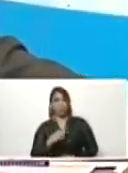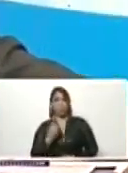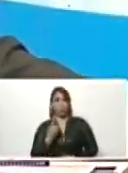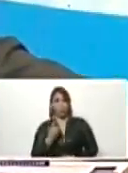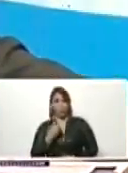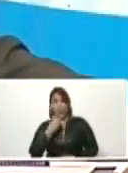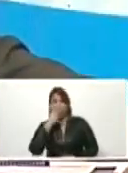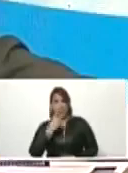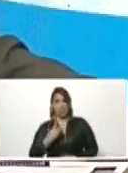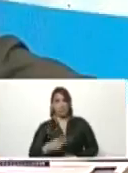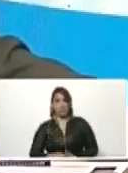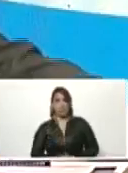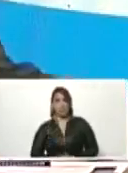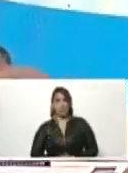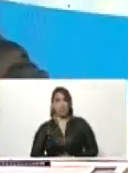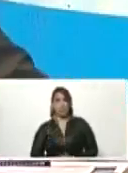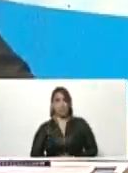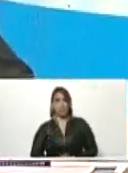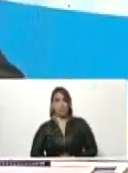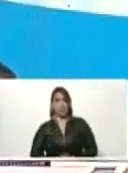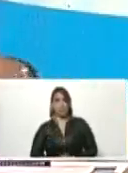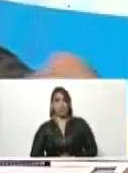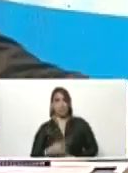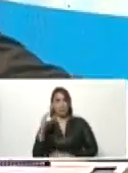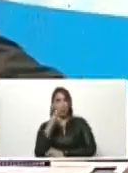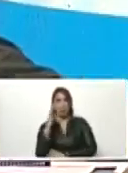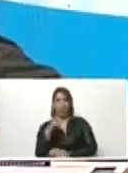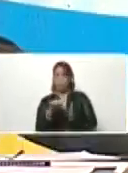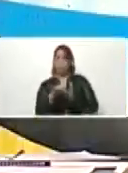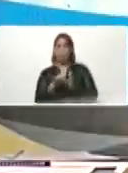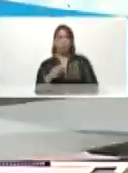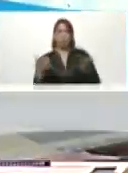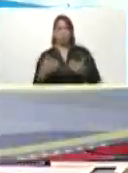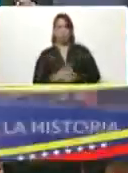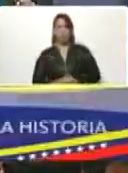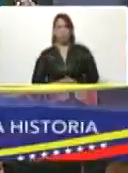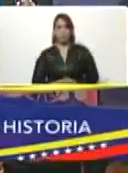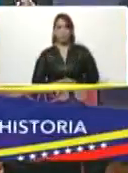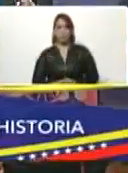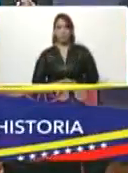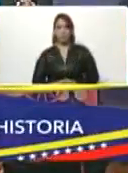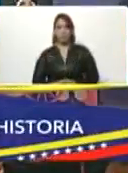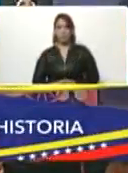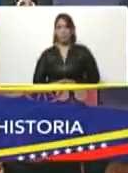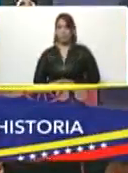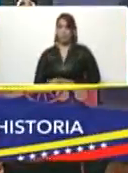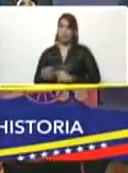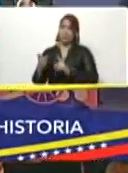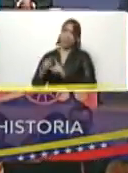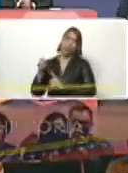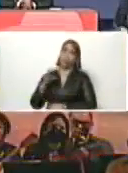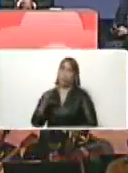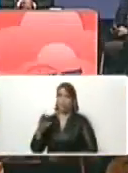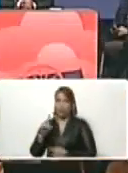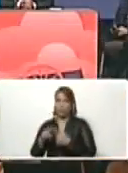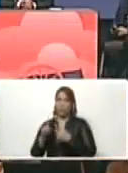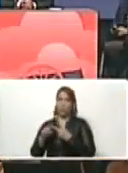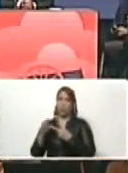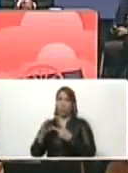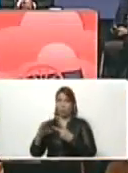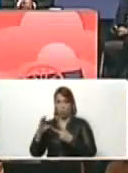¿Y de la Nueva Granada, de dónde veníamos? Bueno, en principio de Cundinamarca, de